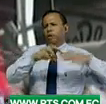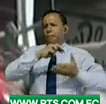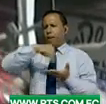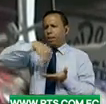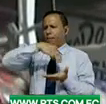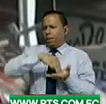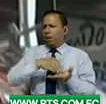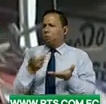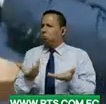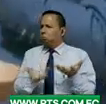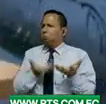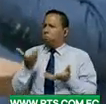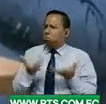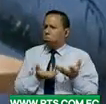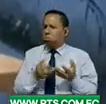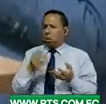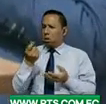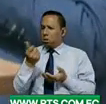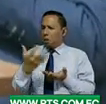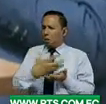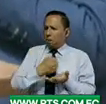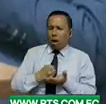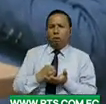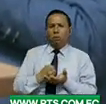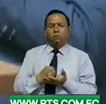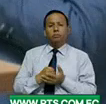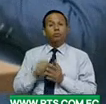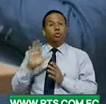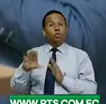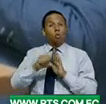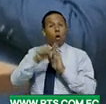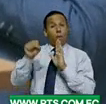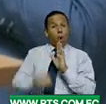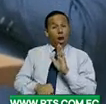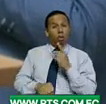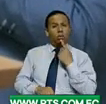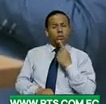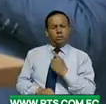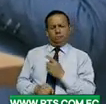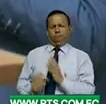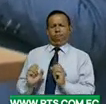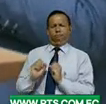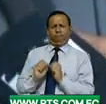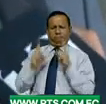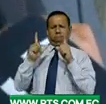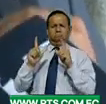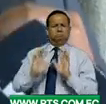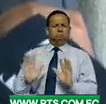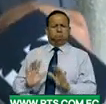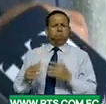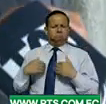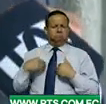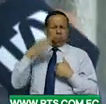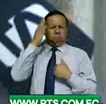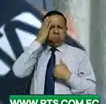A Andrés Villegas, defensa técnica de Glass, no le tomó por sorpresa la resolución. Es lamentable